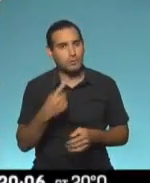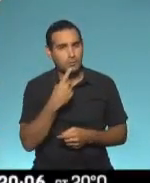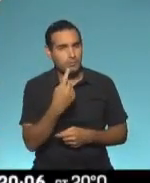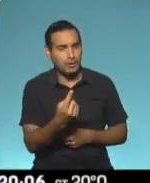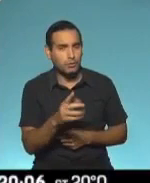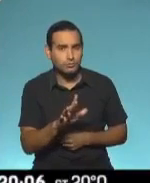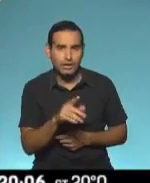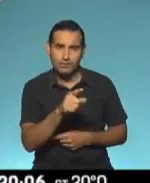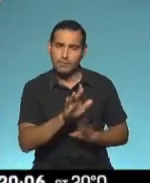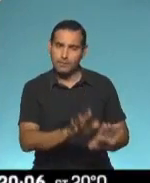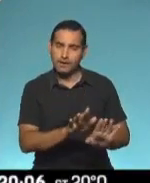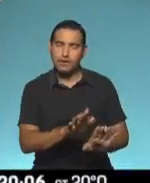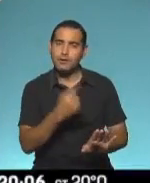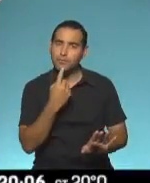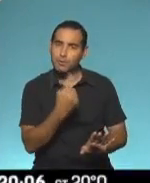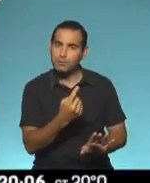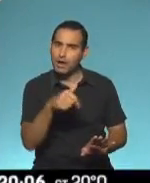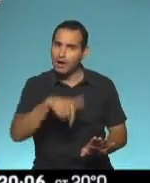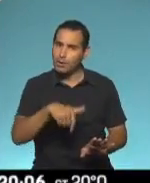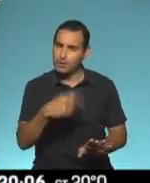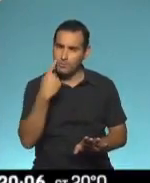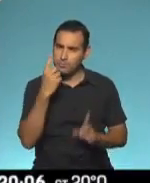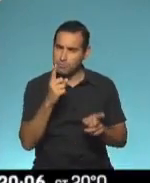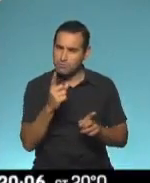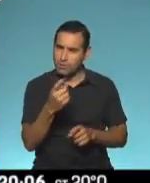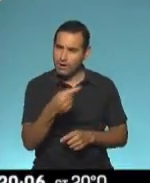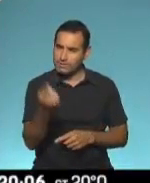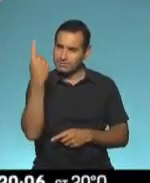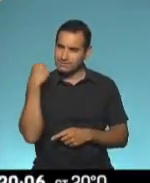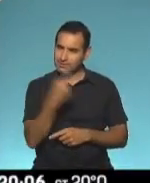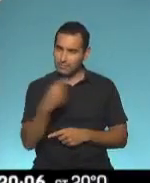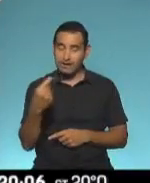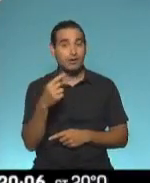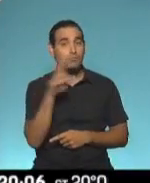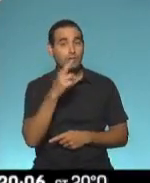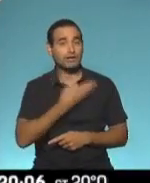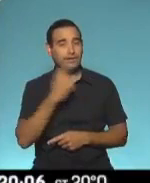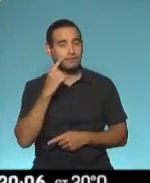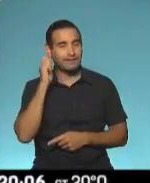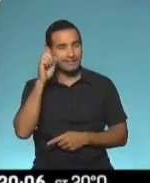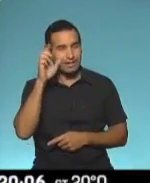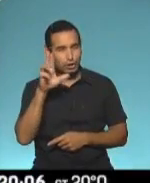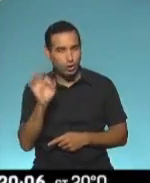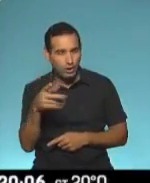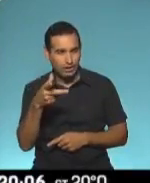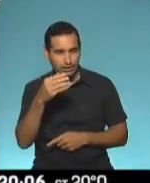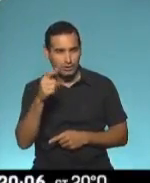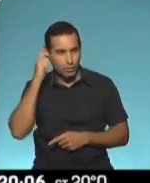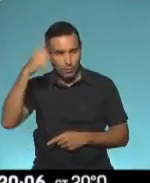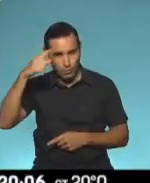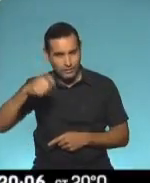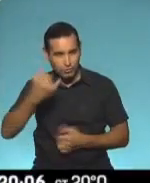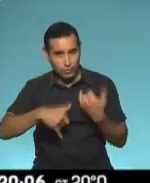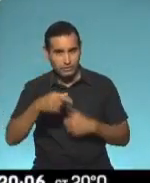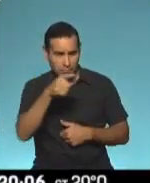también un punto ahí porque un poco nos está pasando lo que nos pasó la semana pasada cuando la doctora Figueroa nos iba contando. Usted nos está